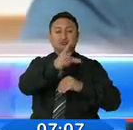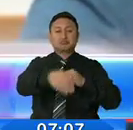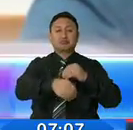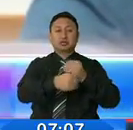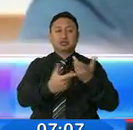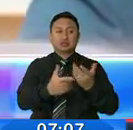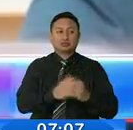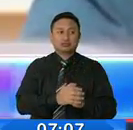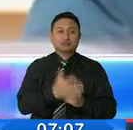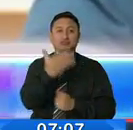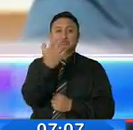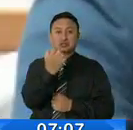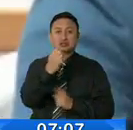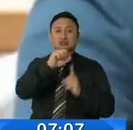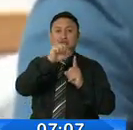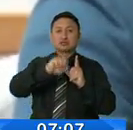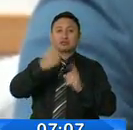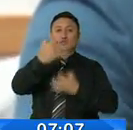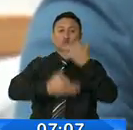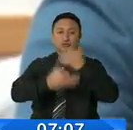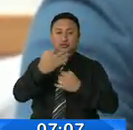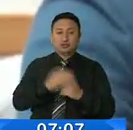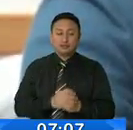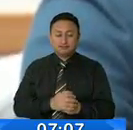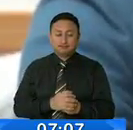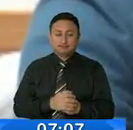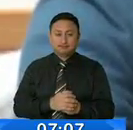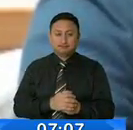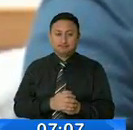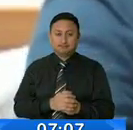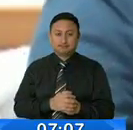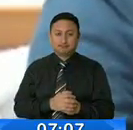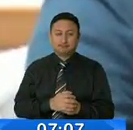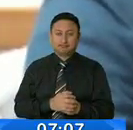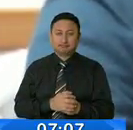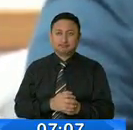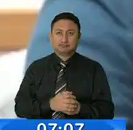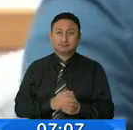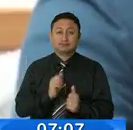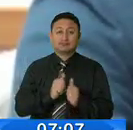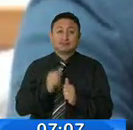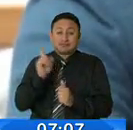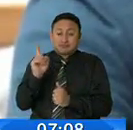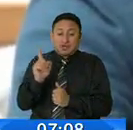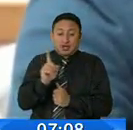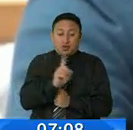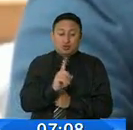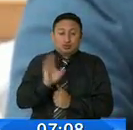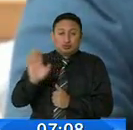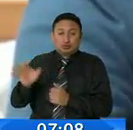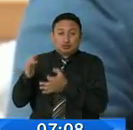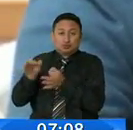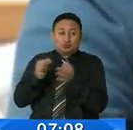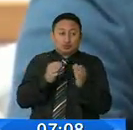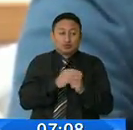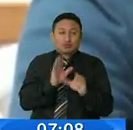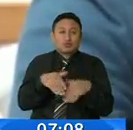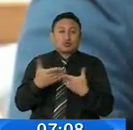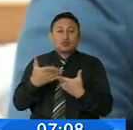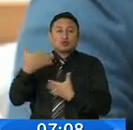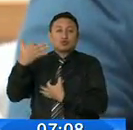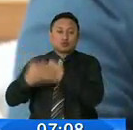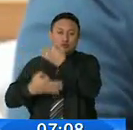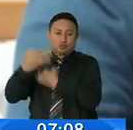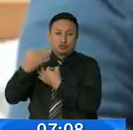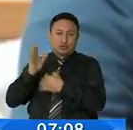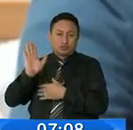serían 15 sistemas de justicia. Por lo tanto, cada uno tiene sus formas de administrar